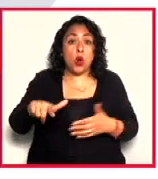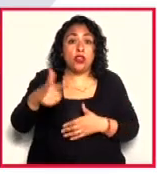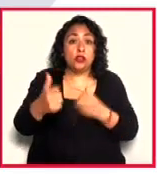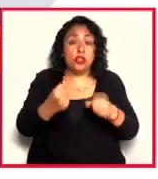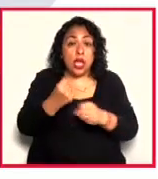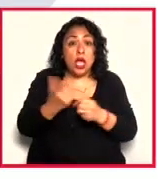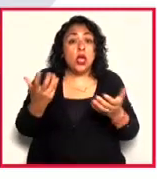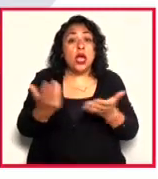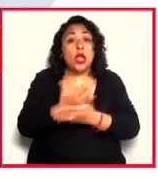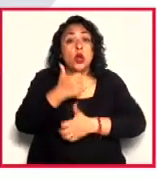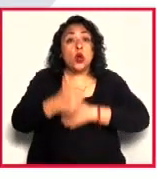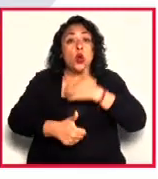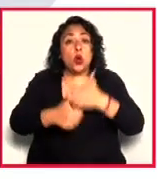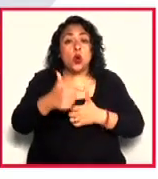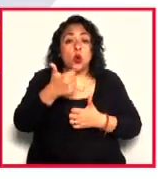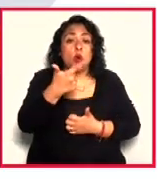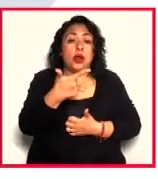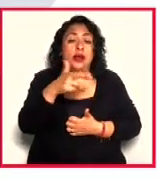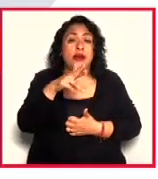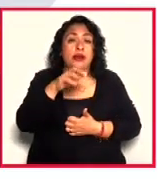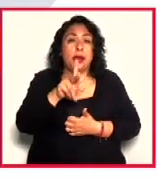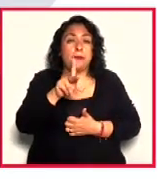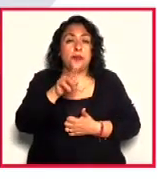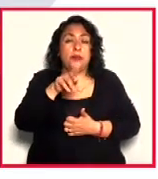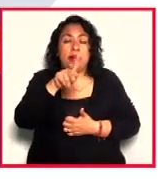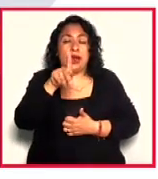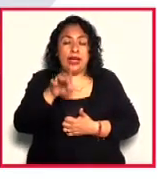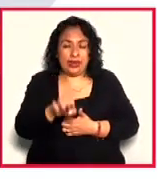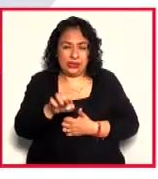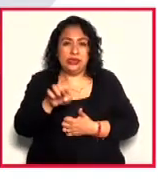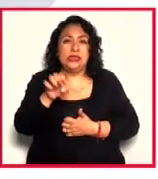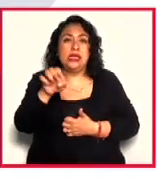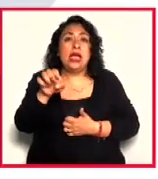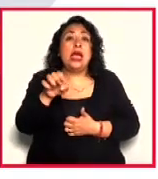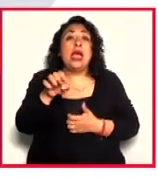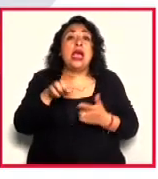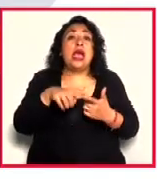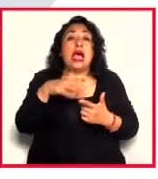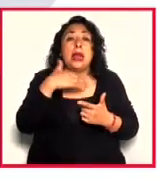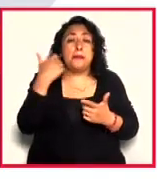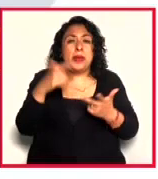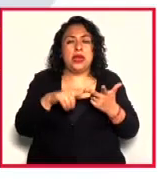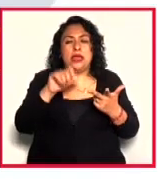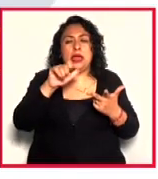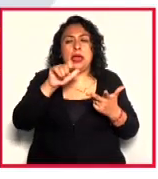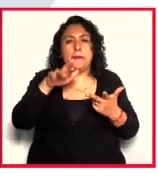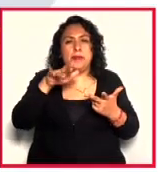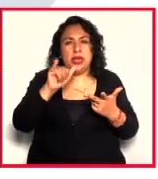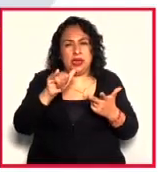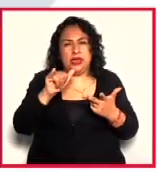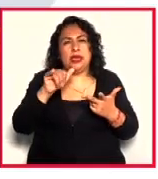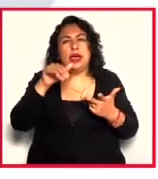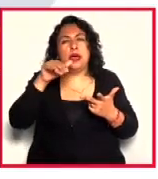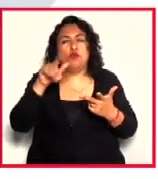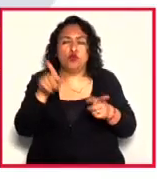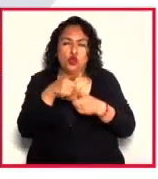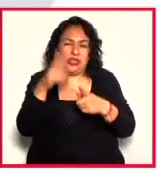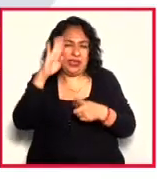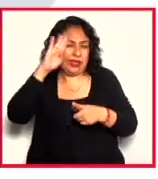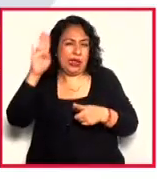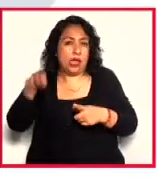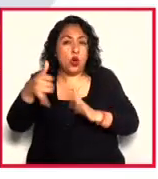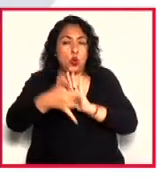concurso Grand Prize Virtuoso de Bonn, Alemania, y el American Protégé International Music Talent Competition de Nueva